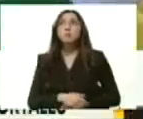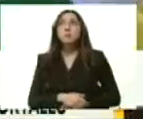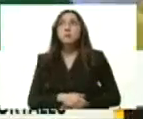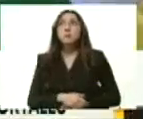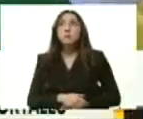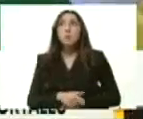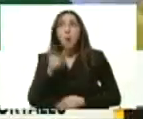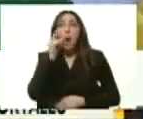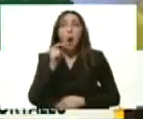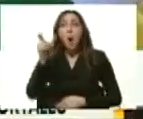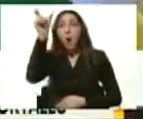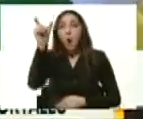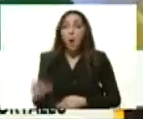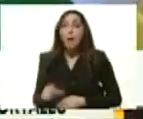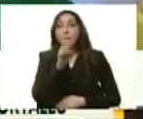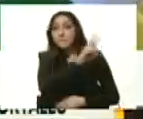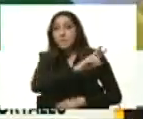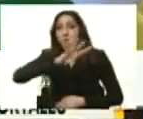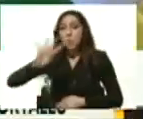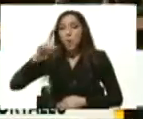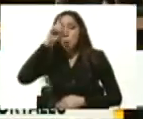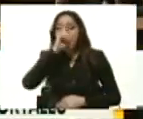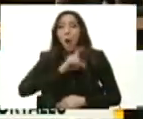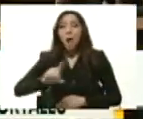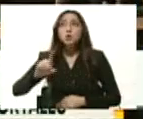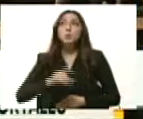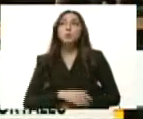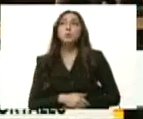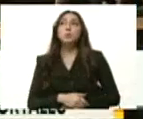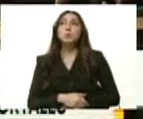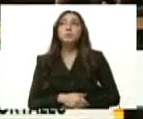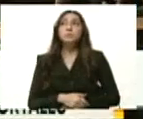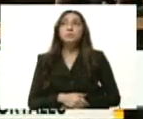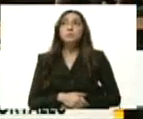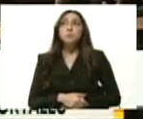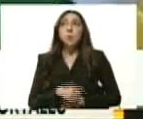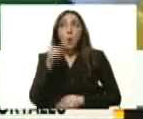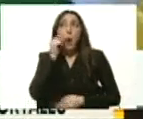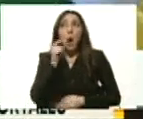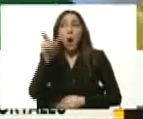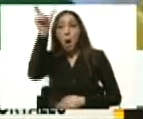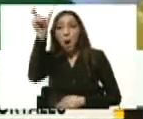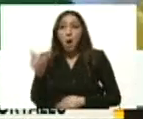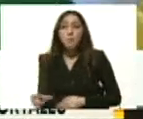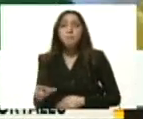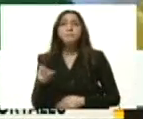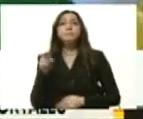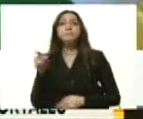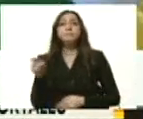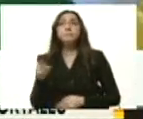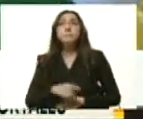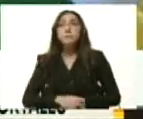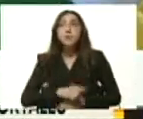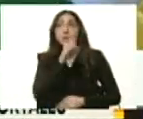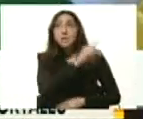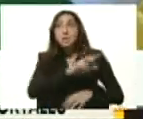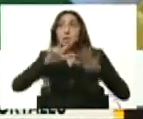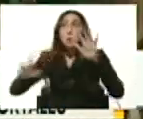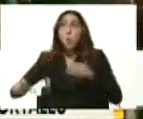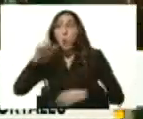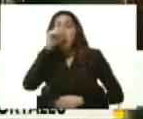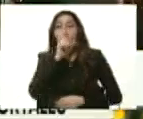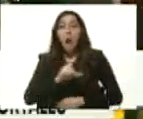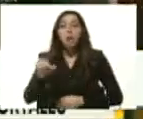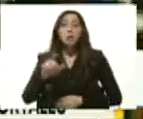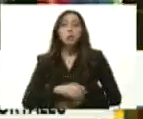Miguel Ledesma González, 24 años. Juan Martín Pérez Taco, 18 años.